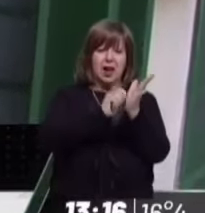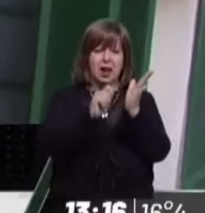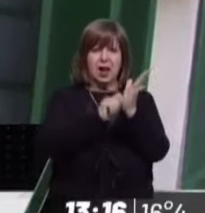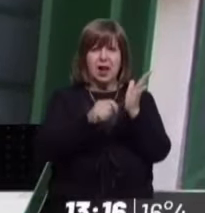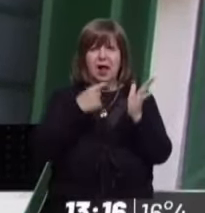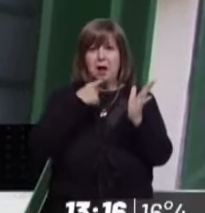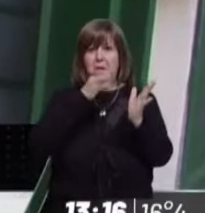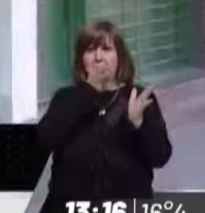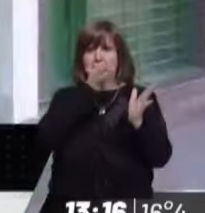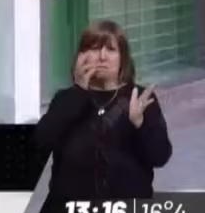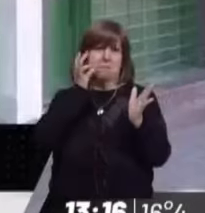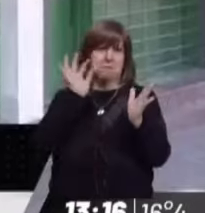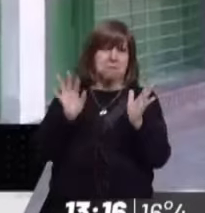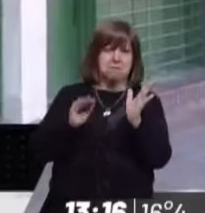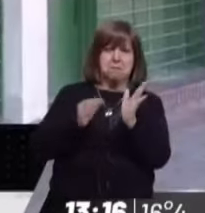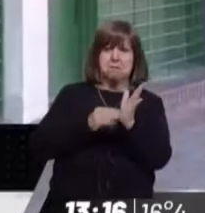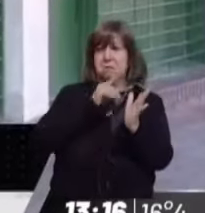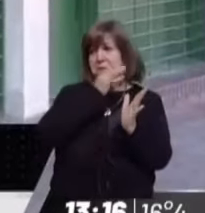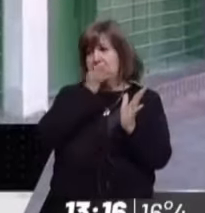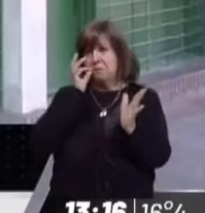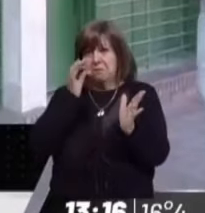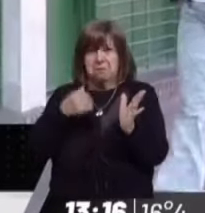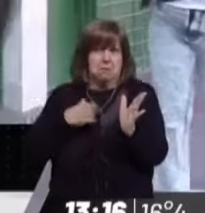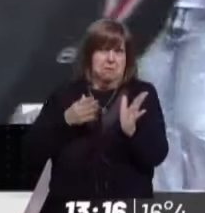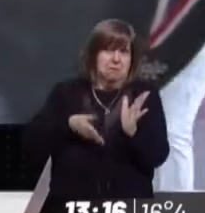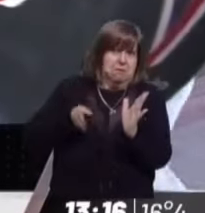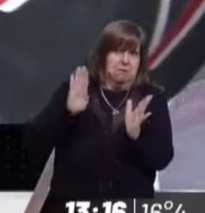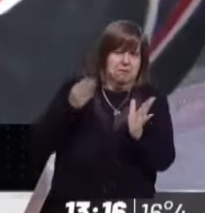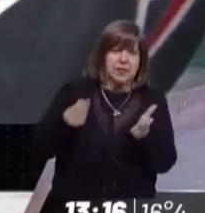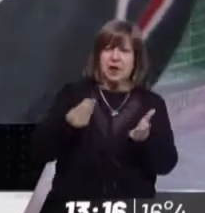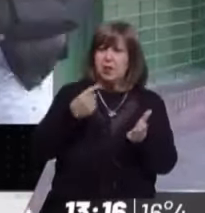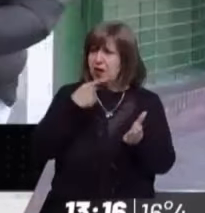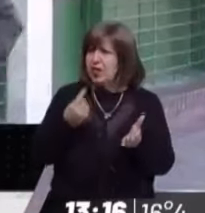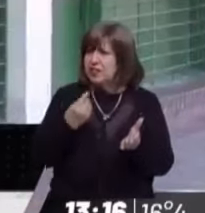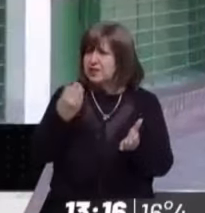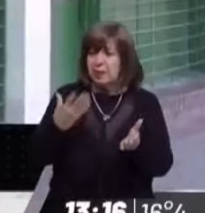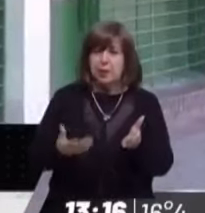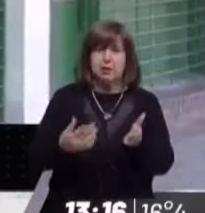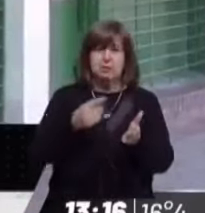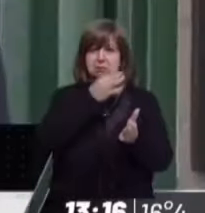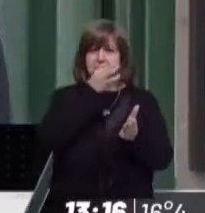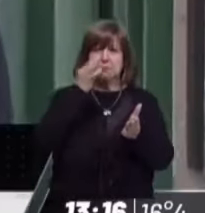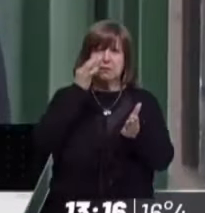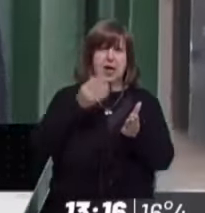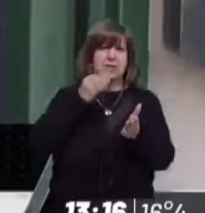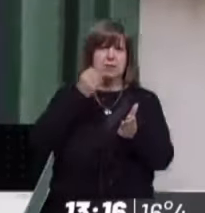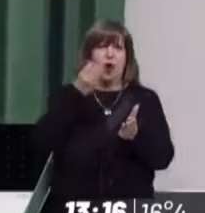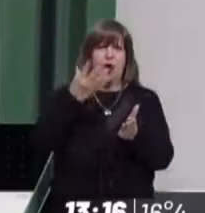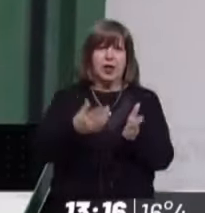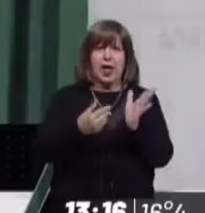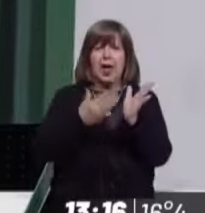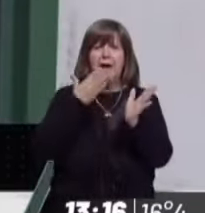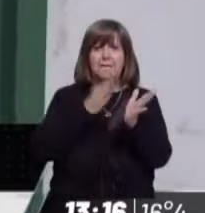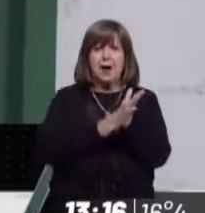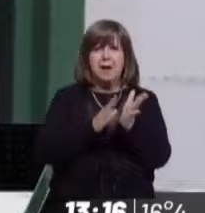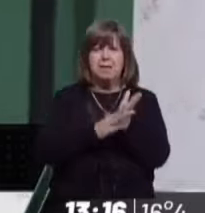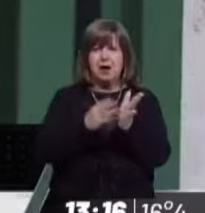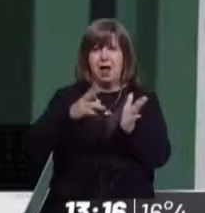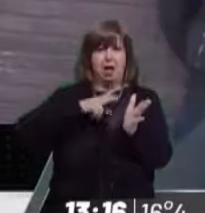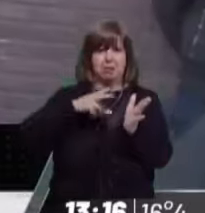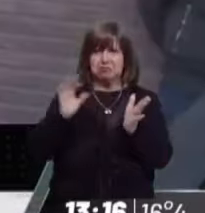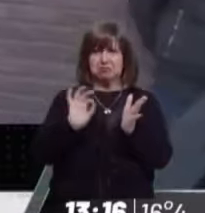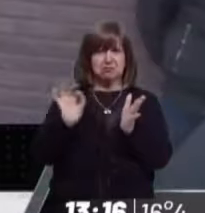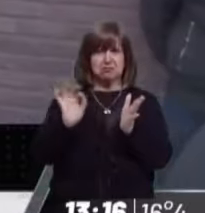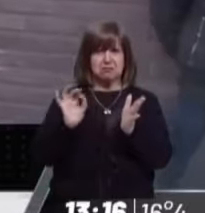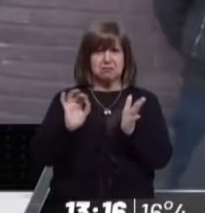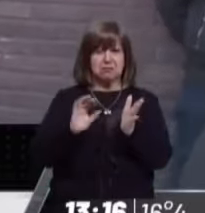No dicen nada. Le dan eso y usted tiene que irse con ese papel. ¿Y el por qué lo dicen? No, no le dicen nada. A mí por lo menos me dicen